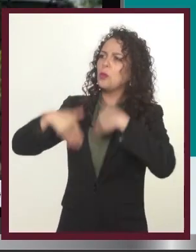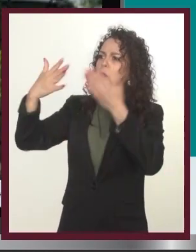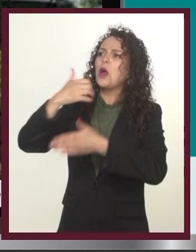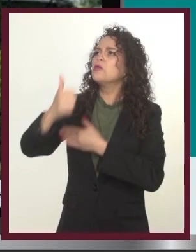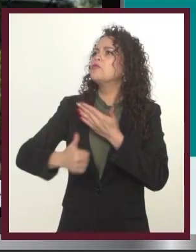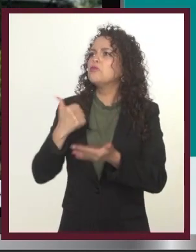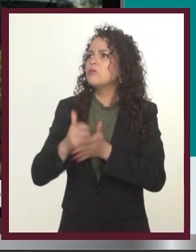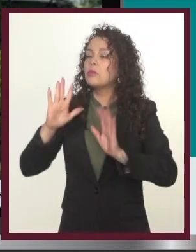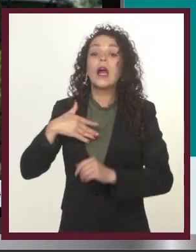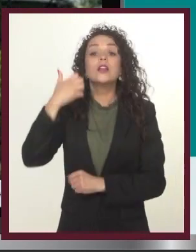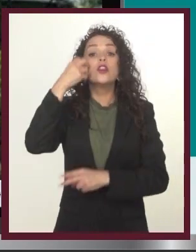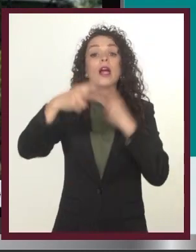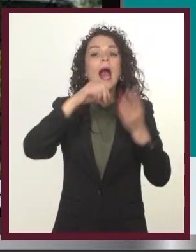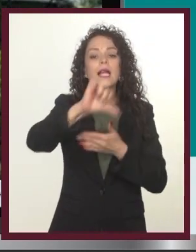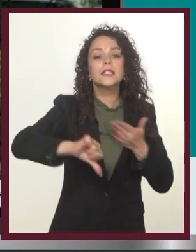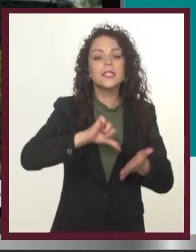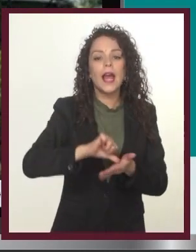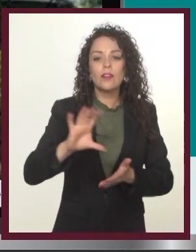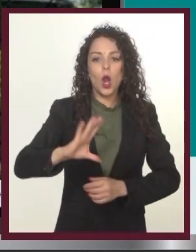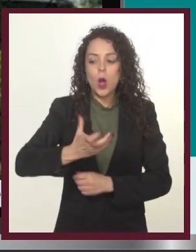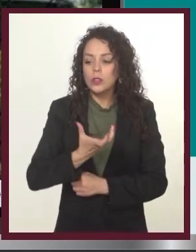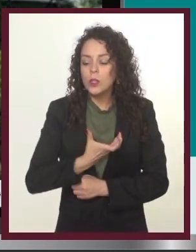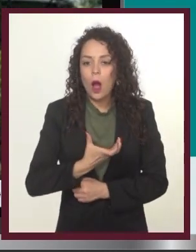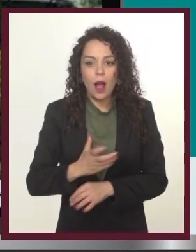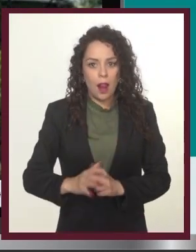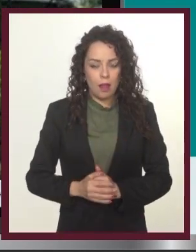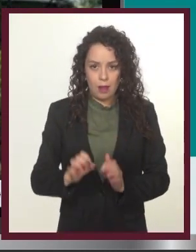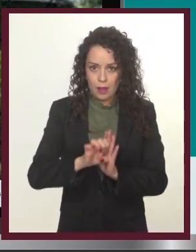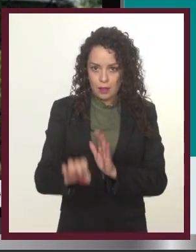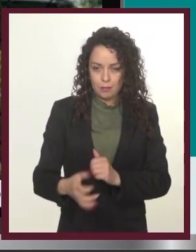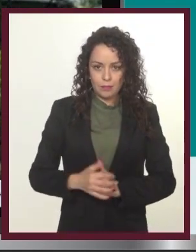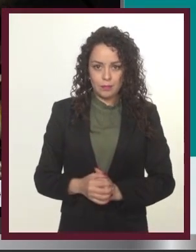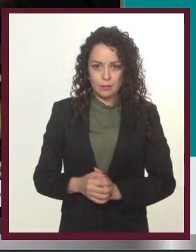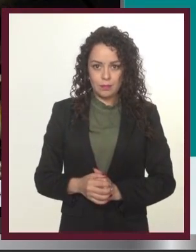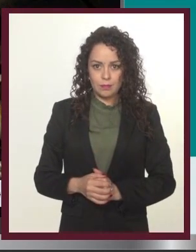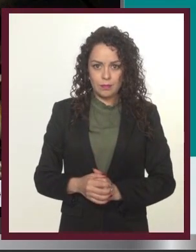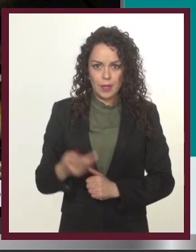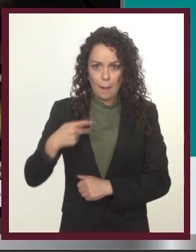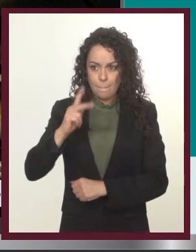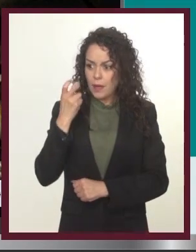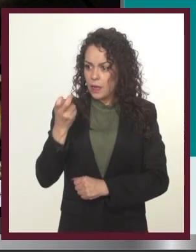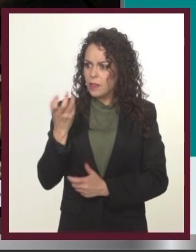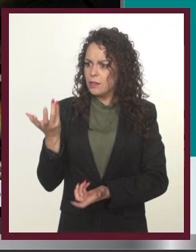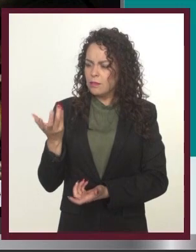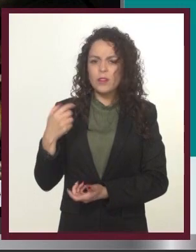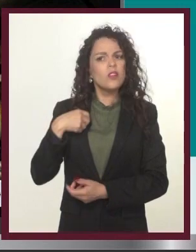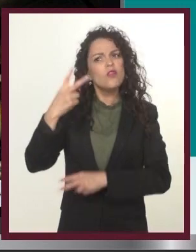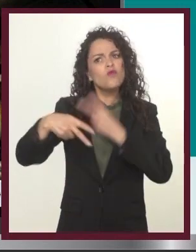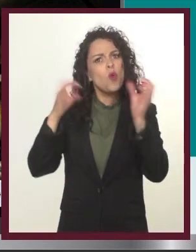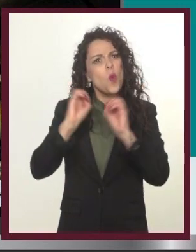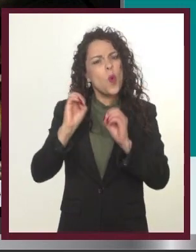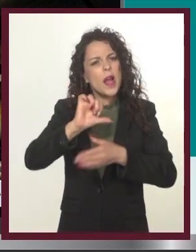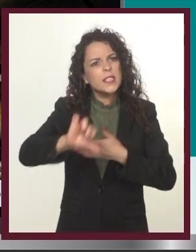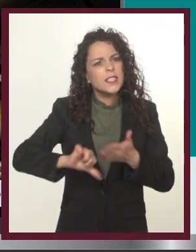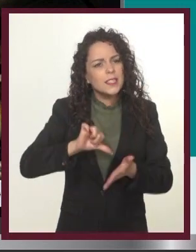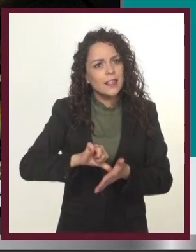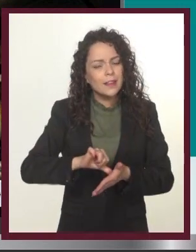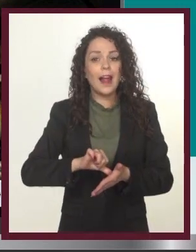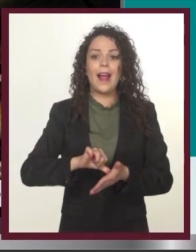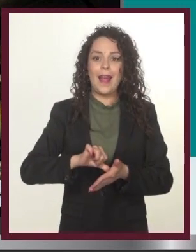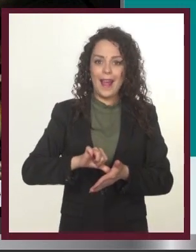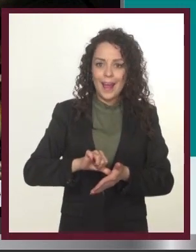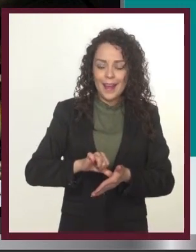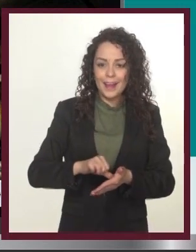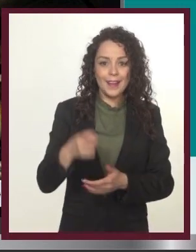ciudad, quiero ir al Zócalo, o quiero ir al centro, no sé. Quieres ir, puede estar en los alrededores, pero si no haces en los extremos, oye, no he ido al centro. Entonces